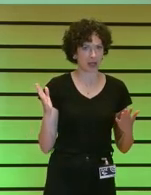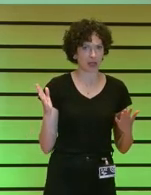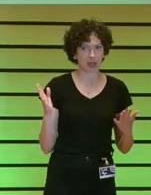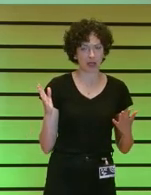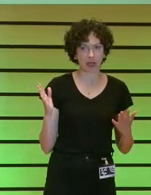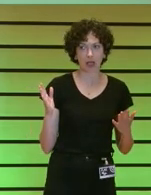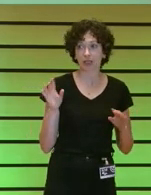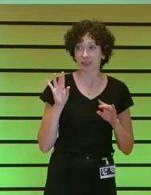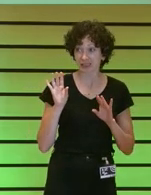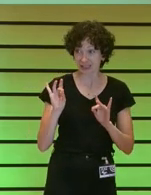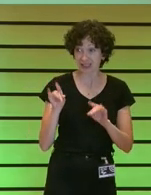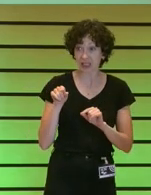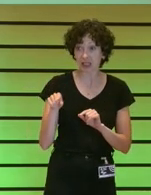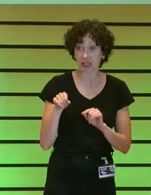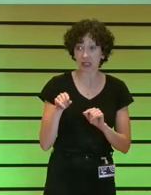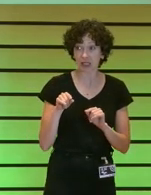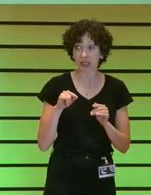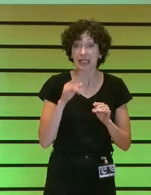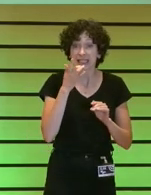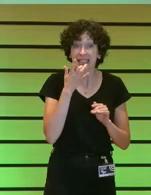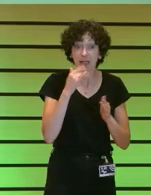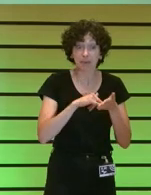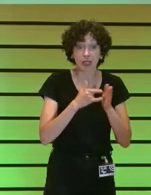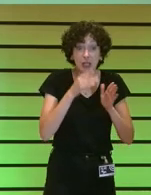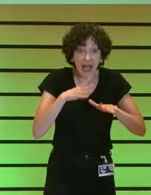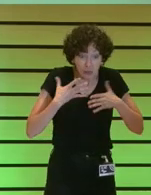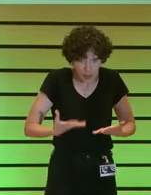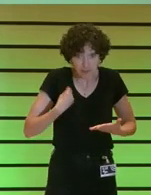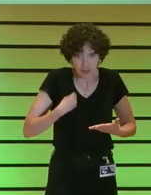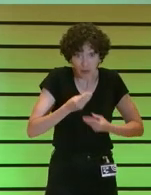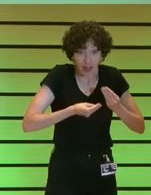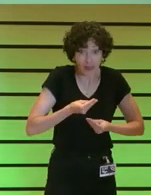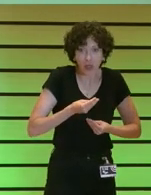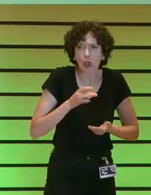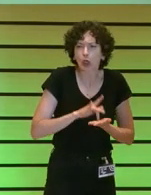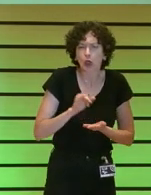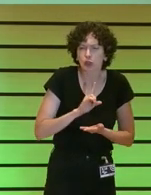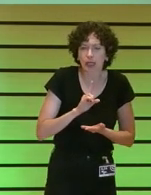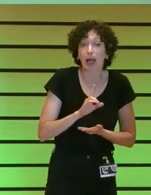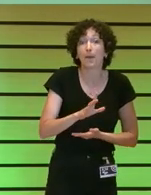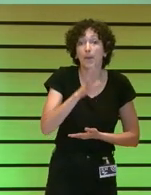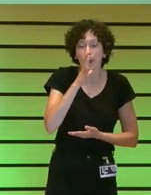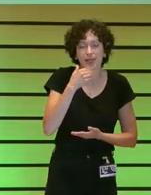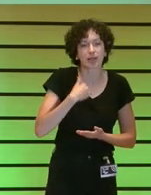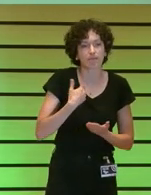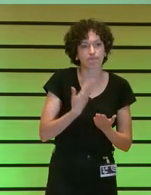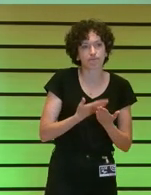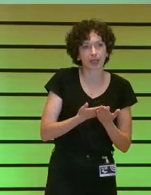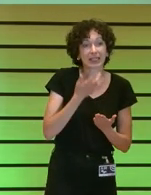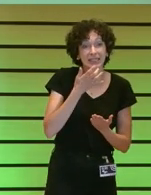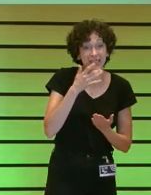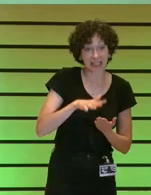ya eso con proyectos que empiecen hoy ya no pasaría Por qué uno porque se ha demostrado que donde se